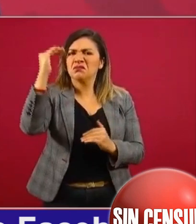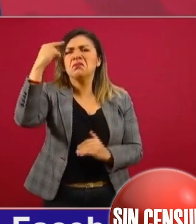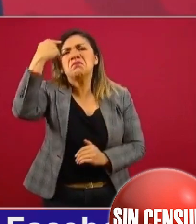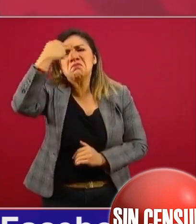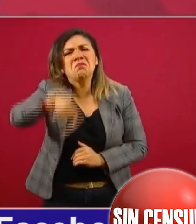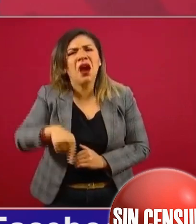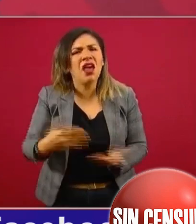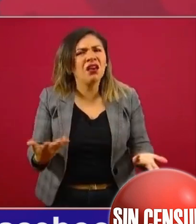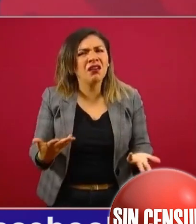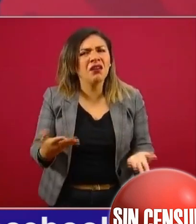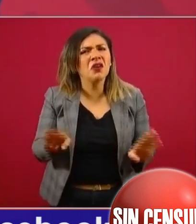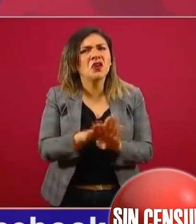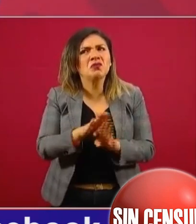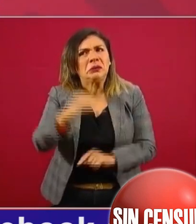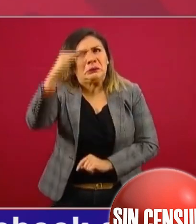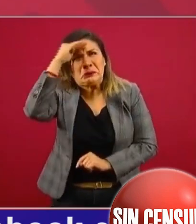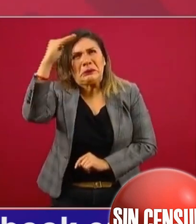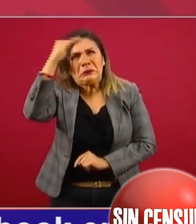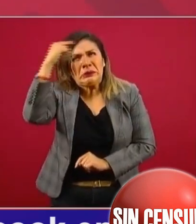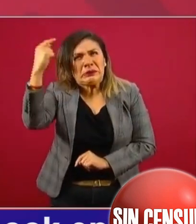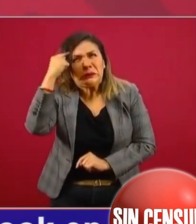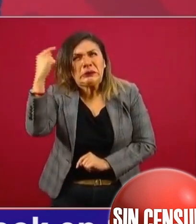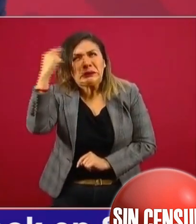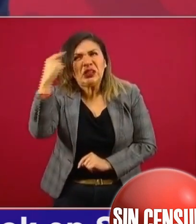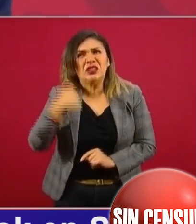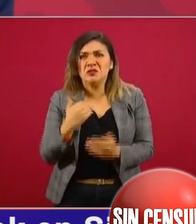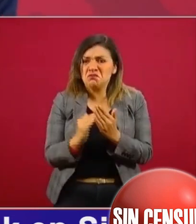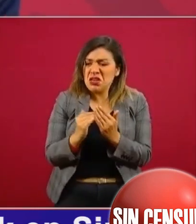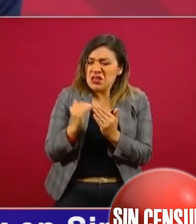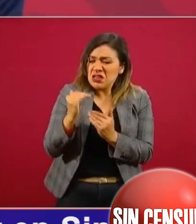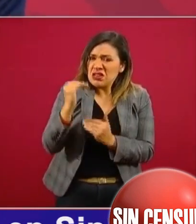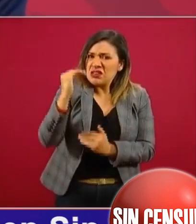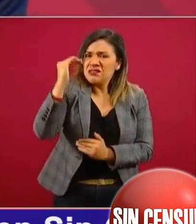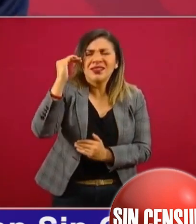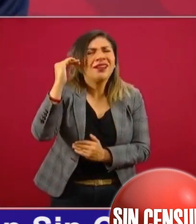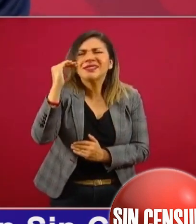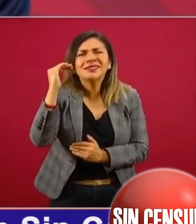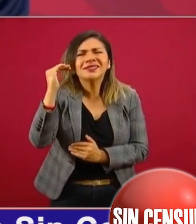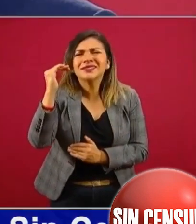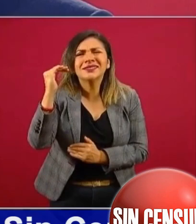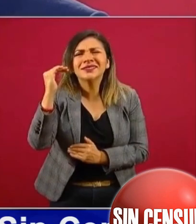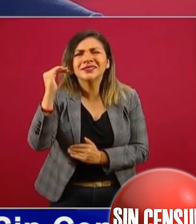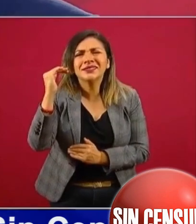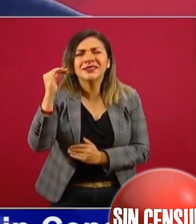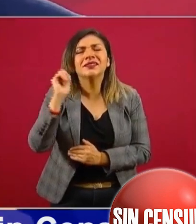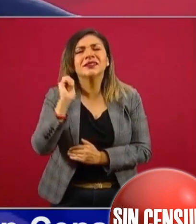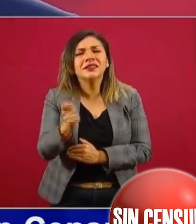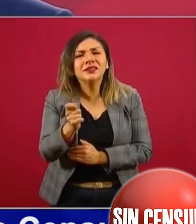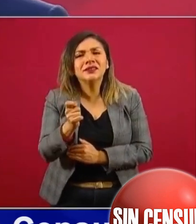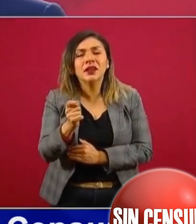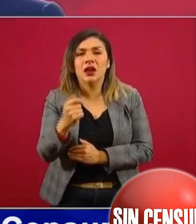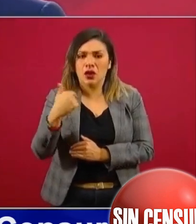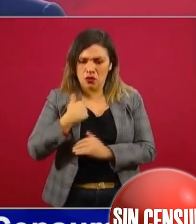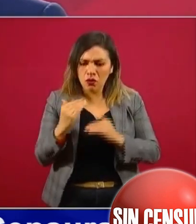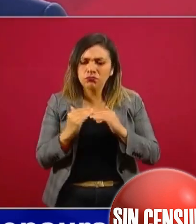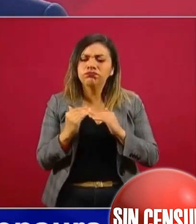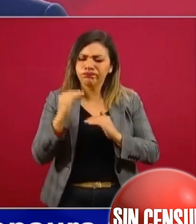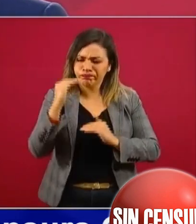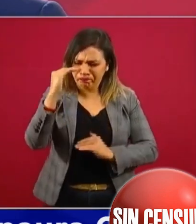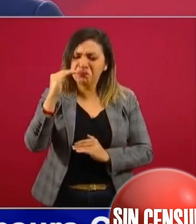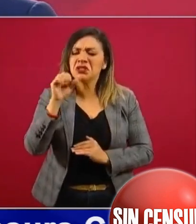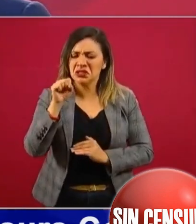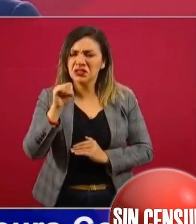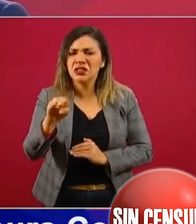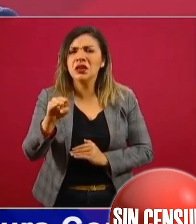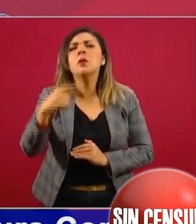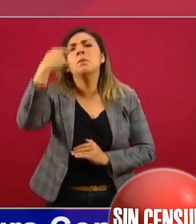que no sea como una obsesión el crecimiento, sino que el crecimiento